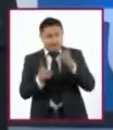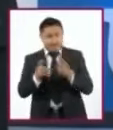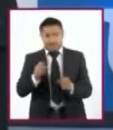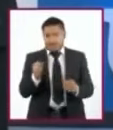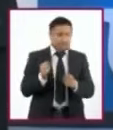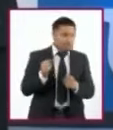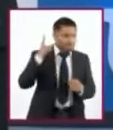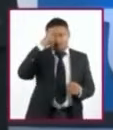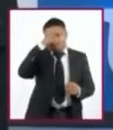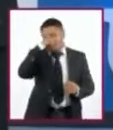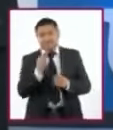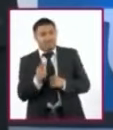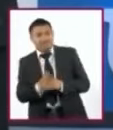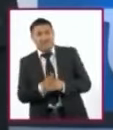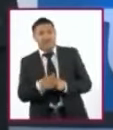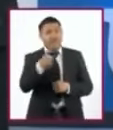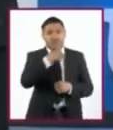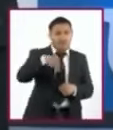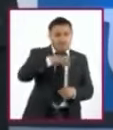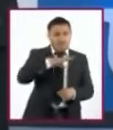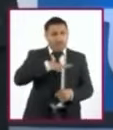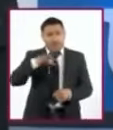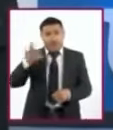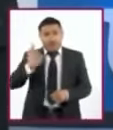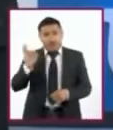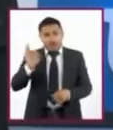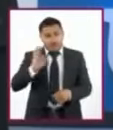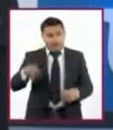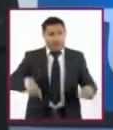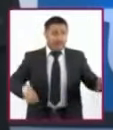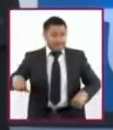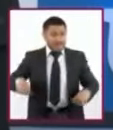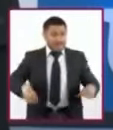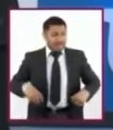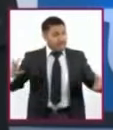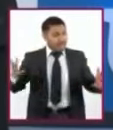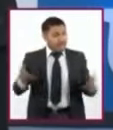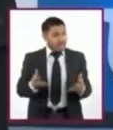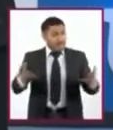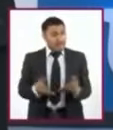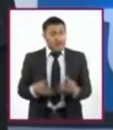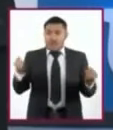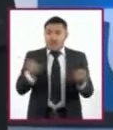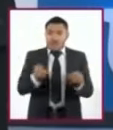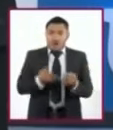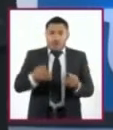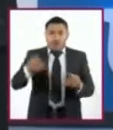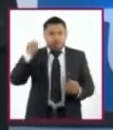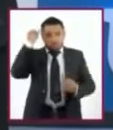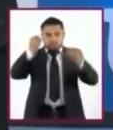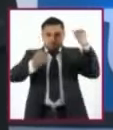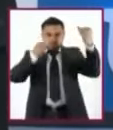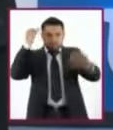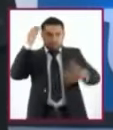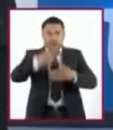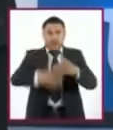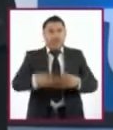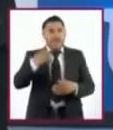dificultades que surjan al realizar las actividades de esta sesión, así como sus conclusiones. Estas las